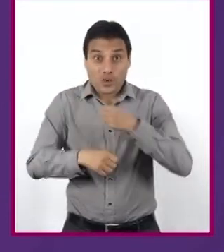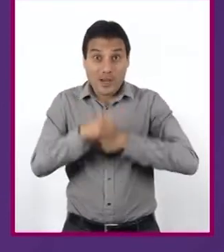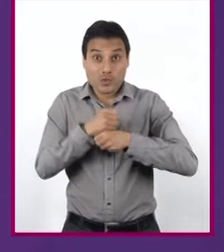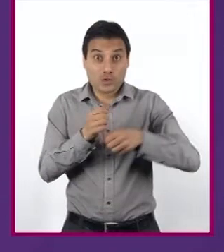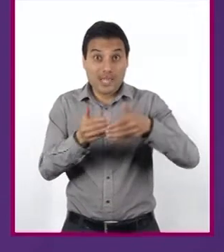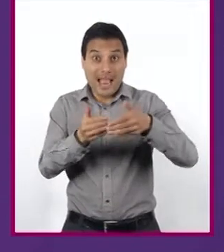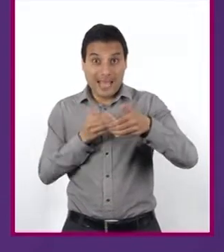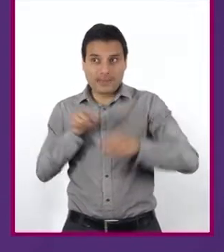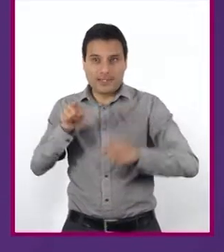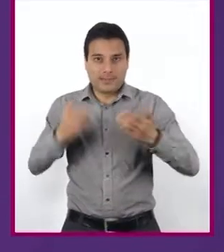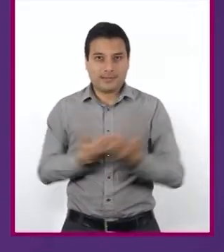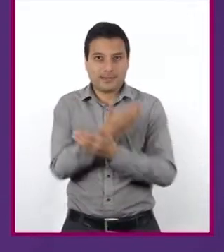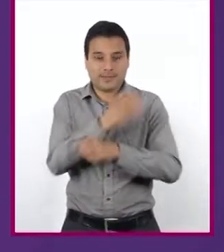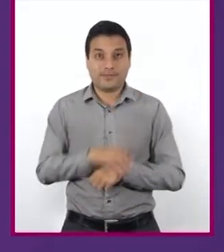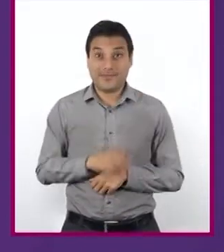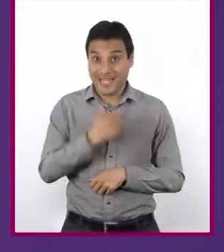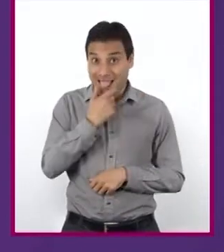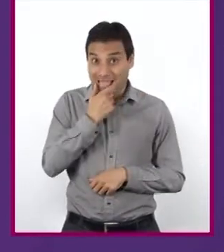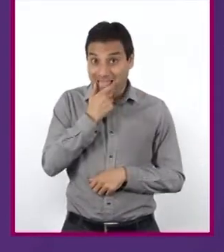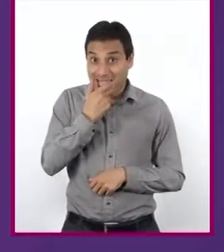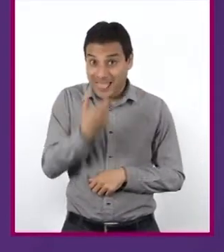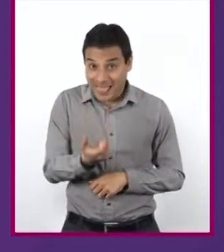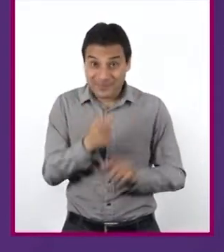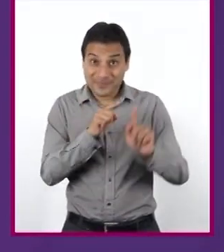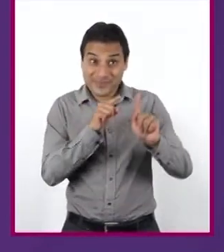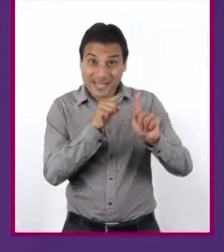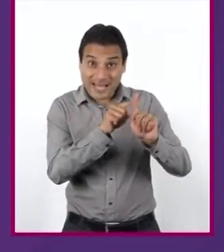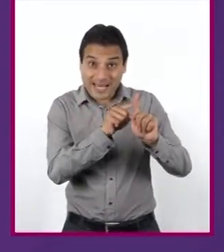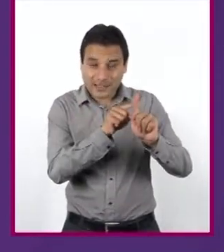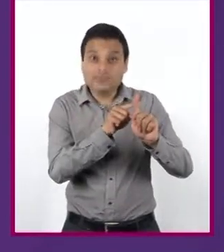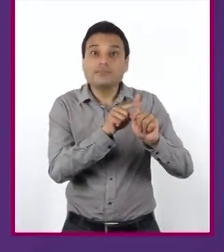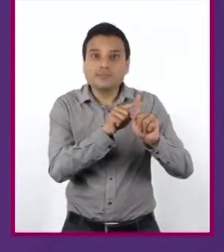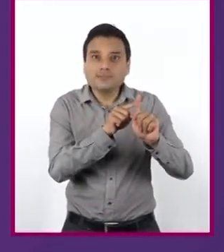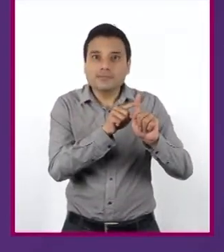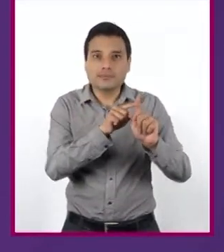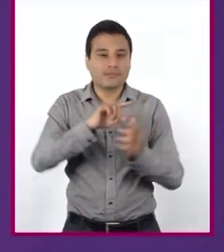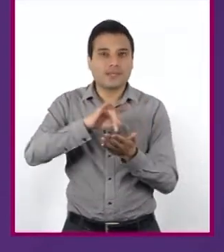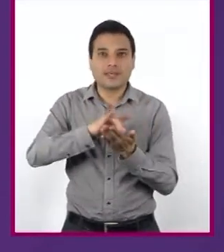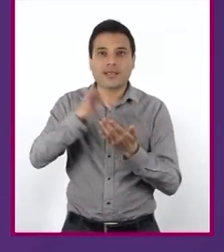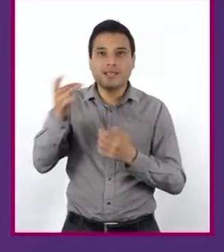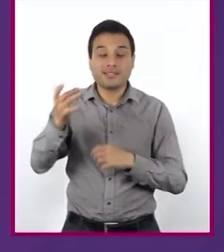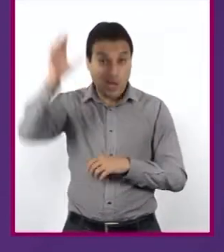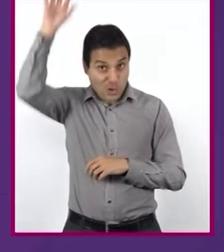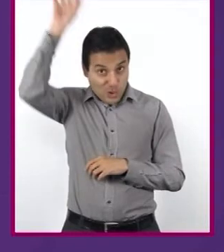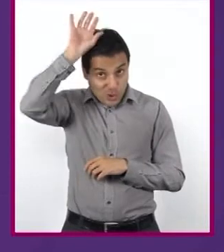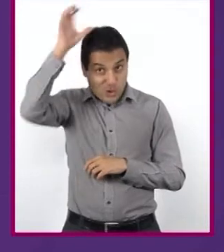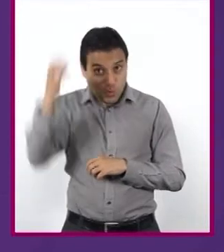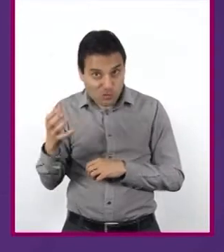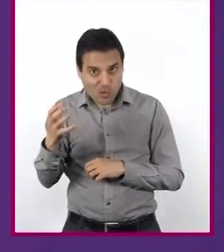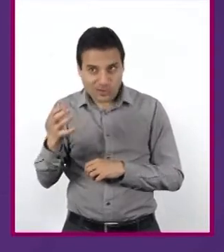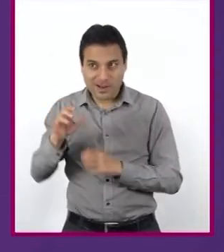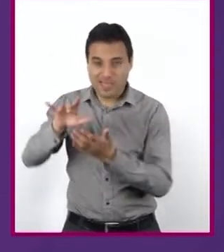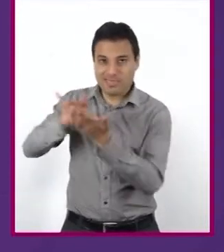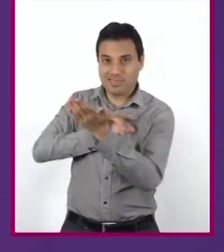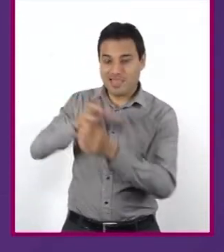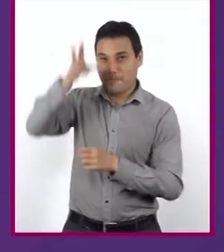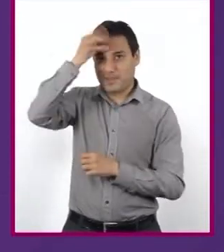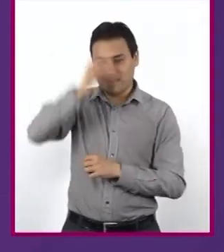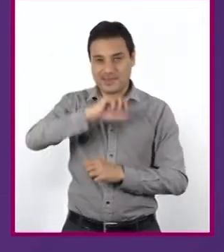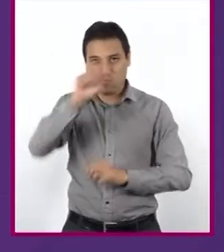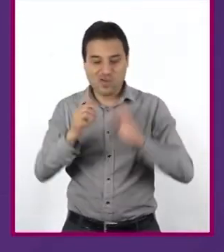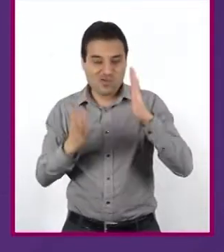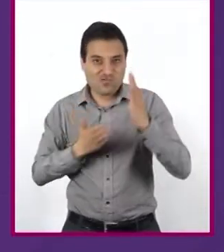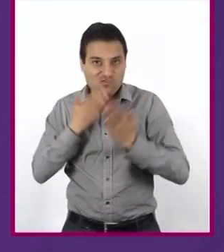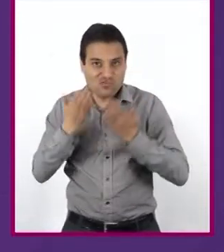Einstein, por un lado, se inspiró en Isaac Newton para sus estudios y por otro lado, llegó a